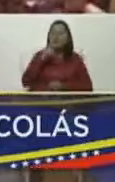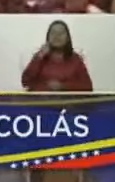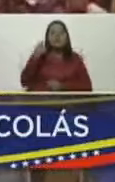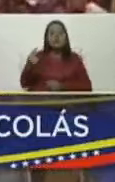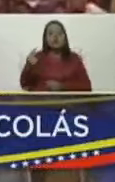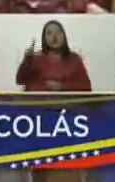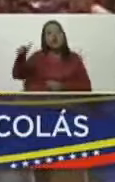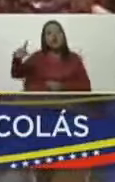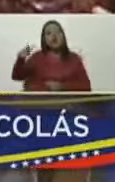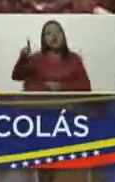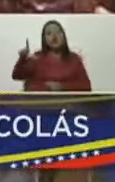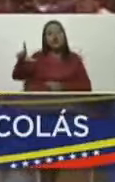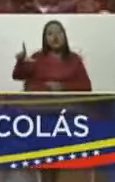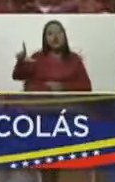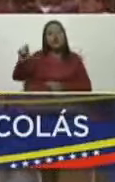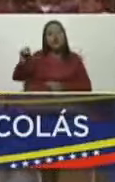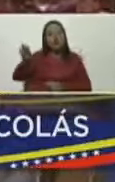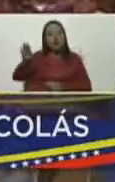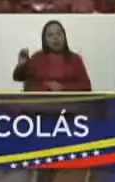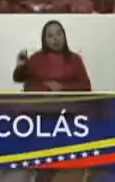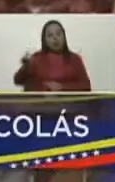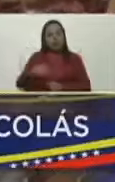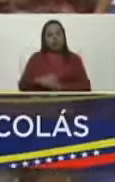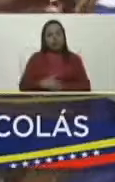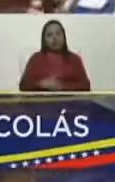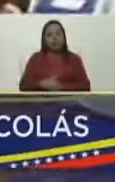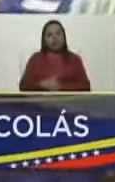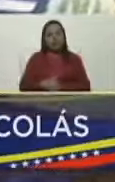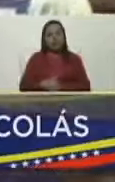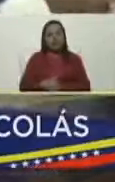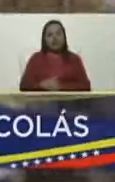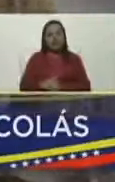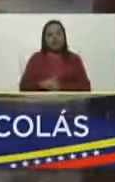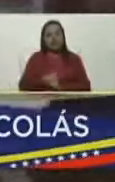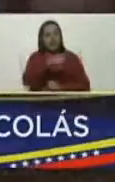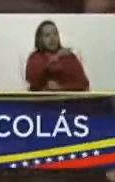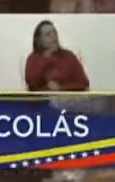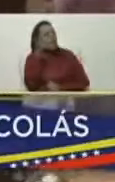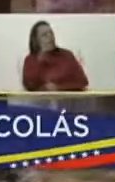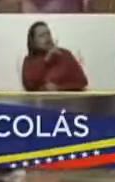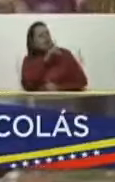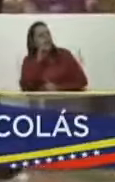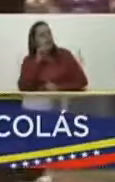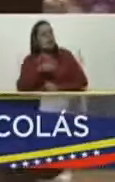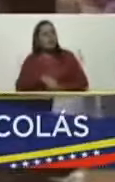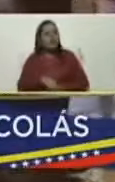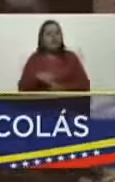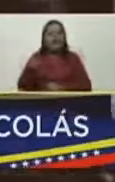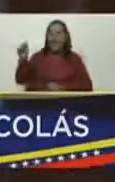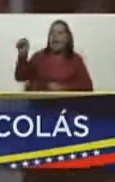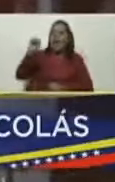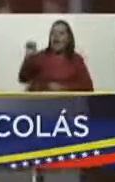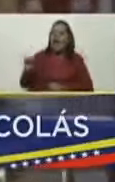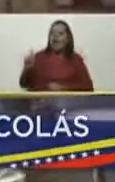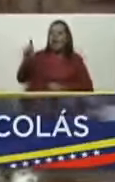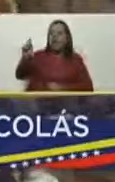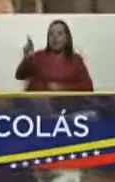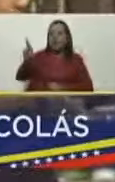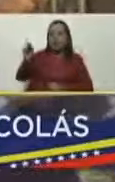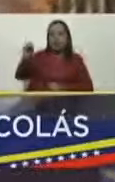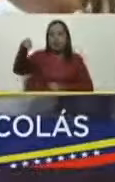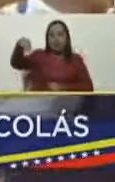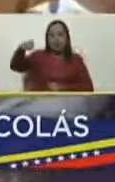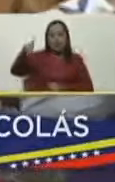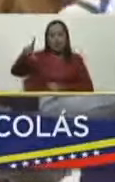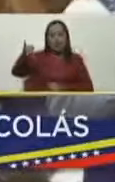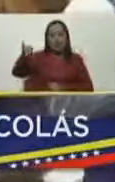globo. ¿Cómo? Globo, globo. Globo. ¿Y esta amarilla tan bella? Eso es astromelia. Hay de